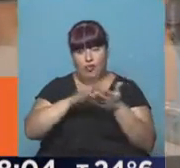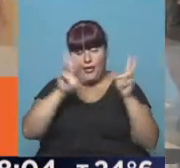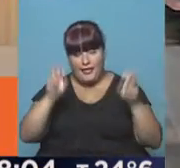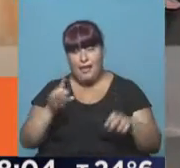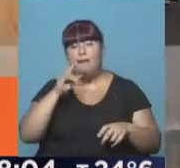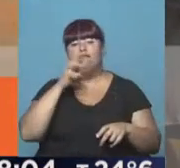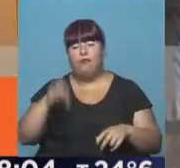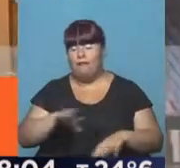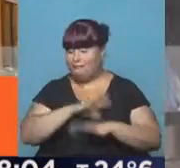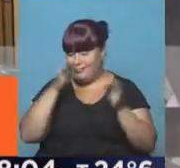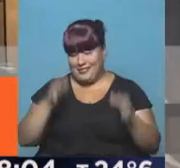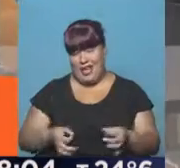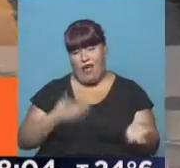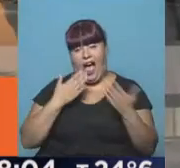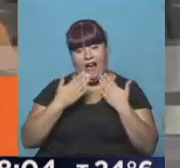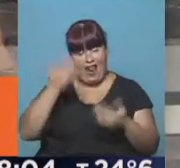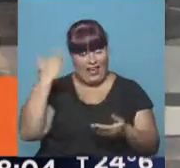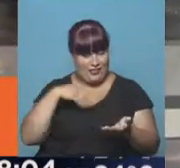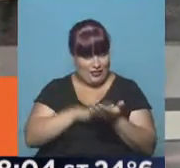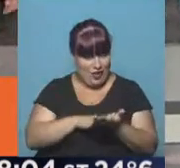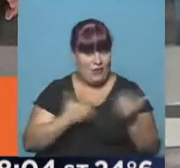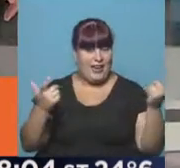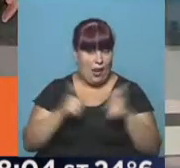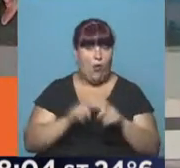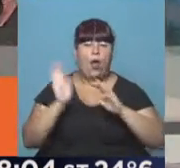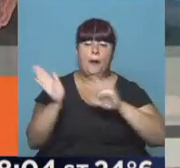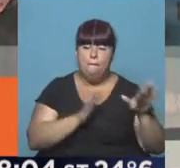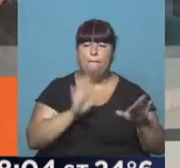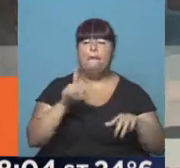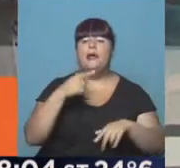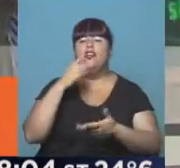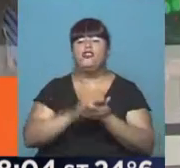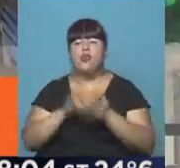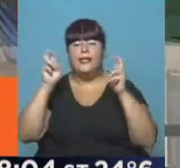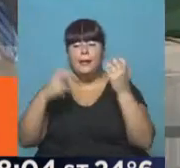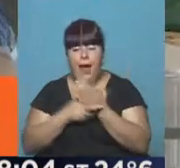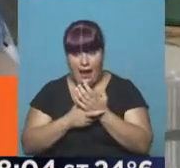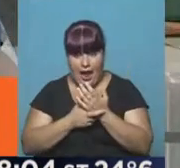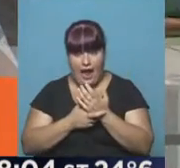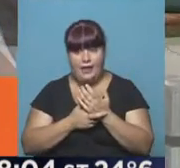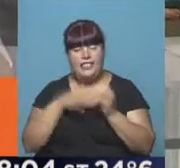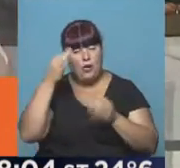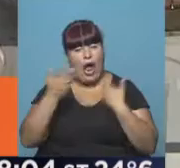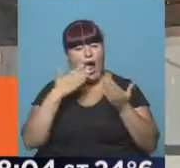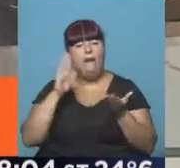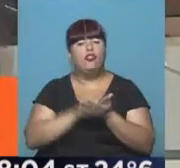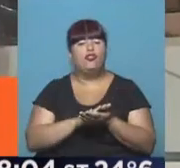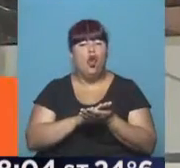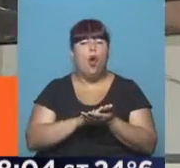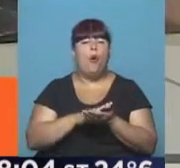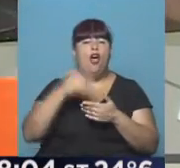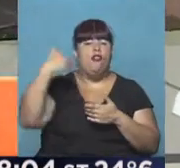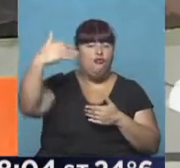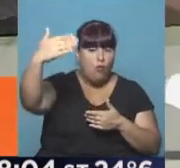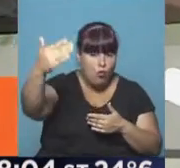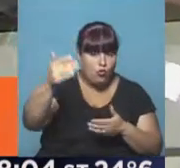donald trump o que seguramente habrán hablado ayer en la reunión pero a ver hablando del tema carnes se habrá hablado de temas a largo